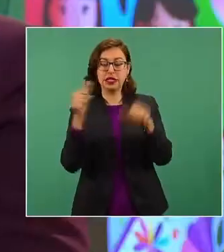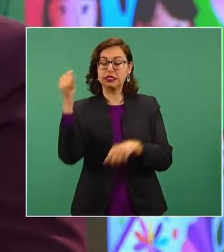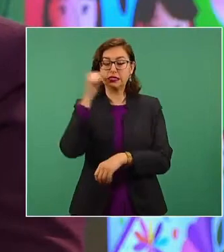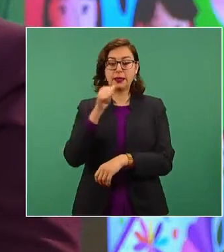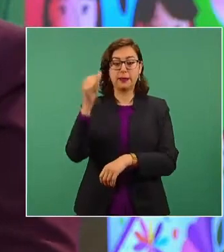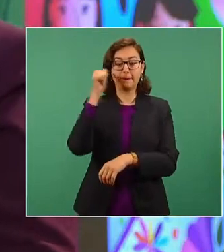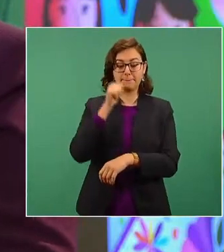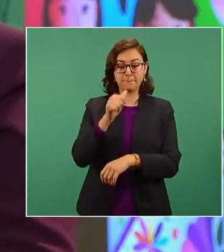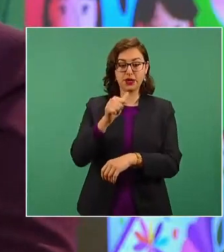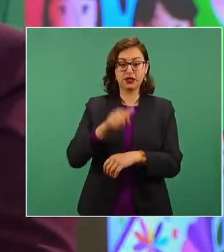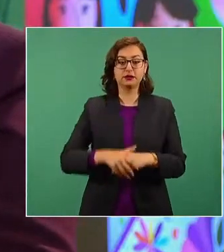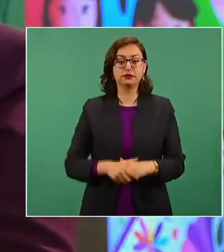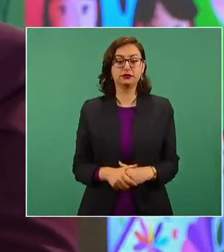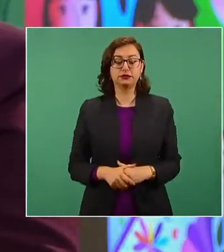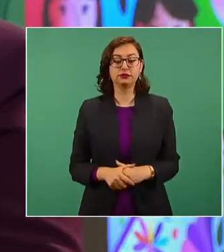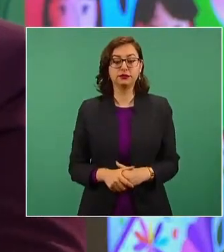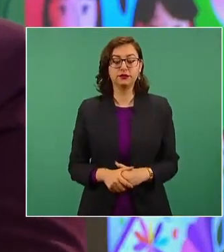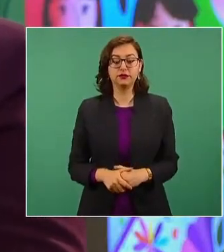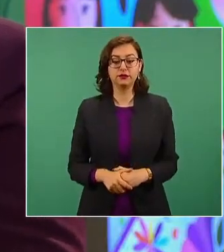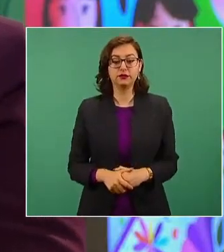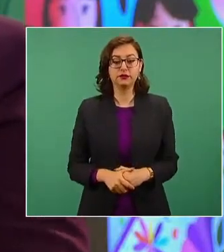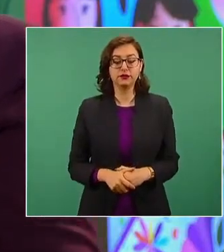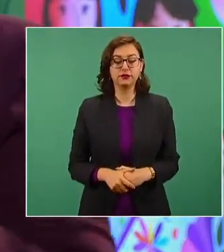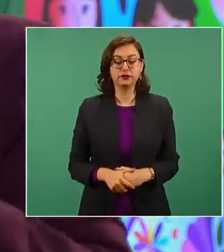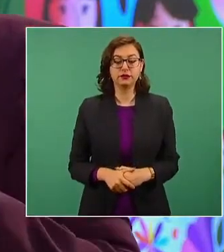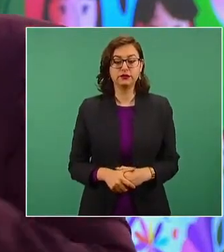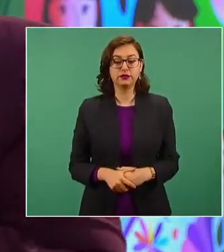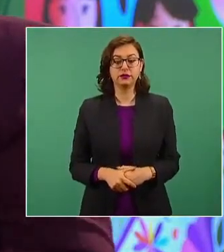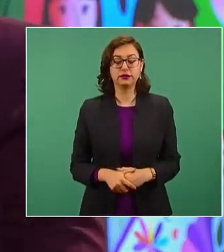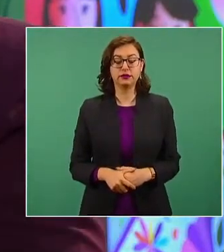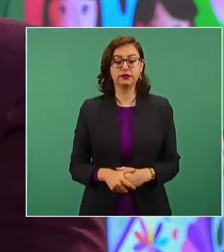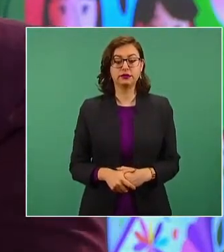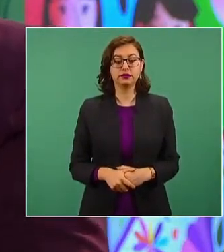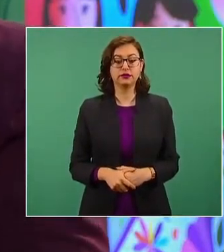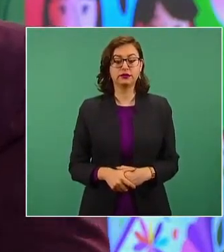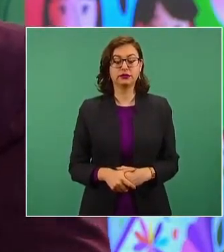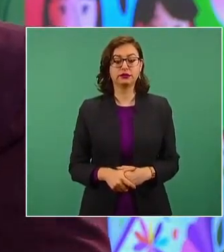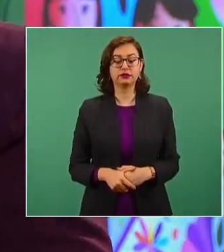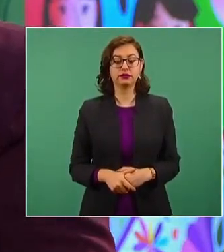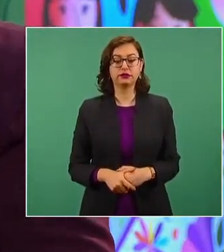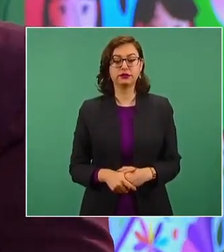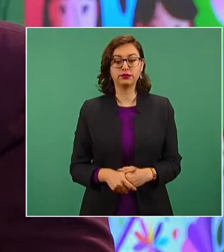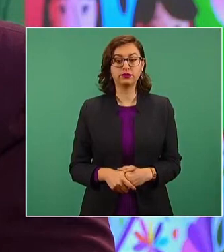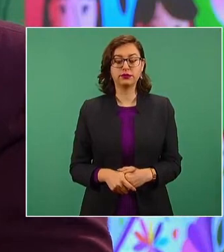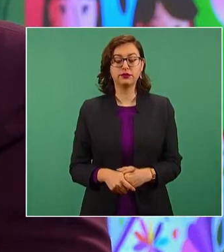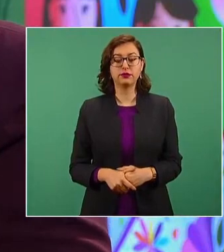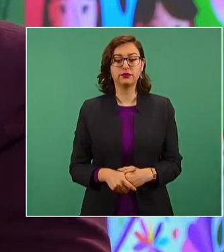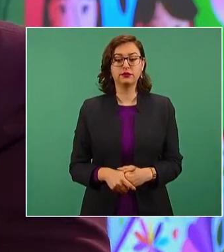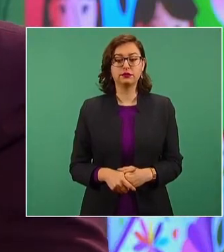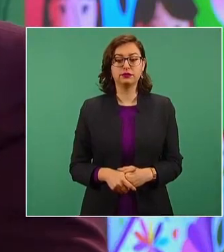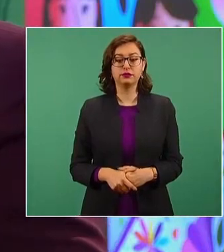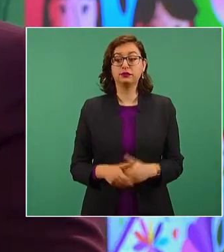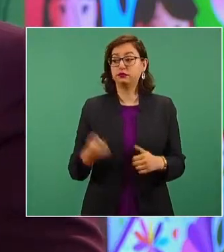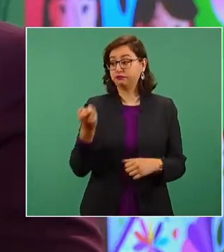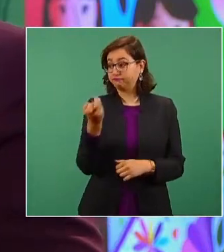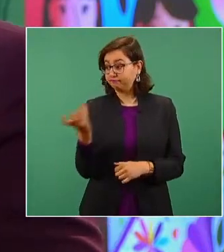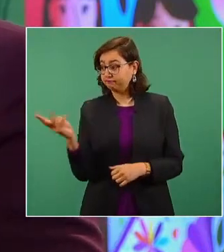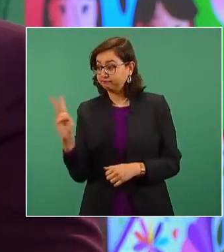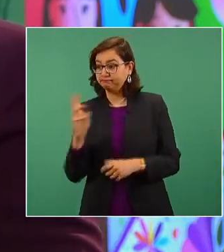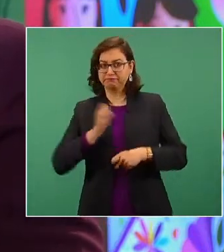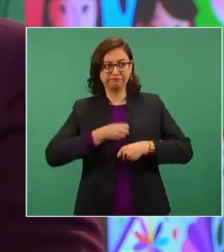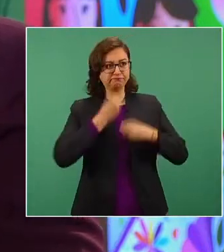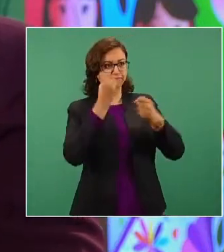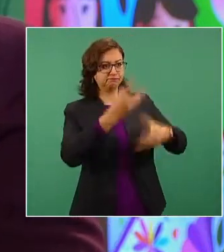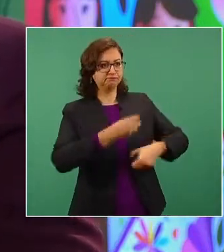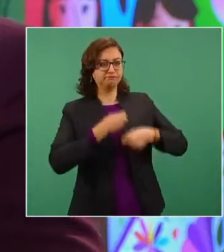Es escuchando a las mujeres, es escuchando el trabajo que estamos construyendo